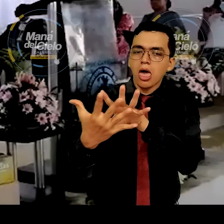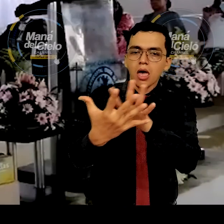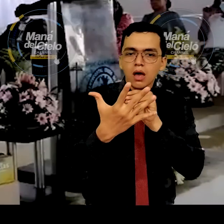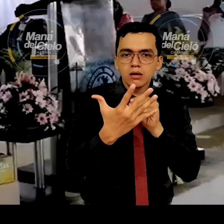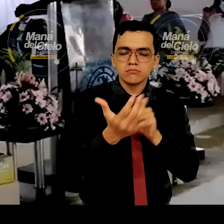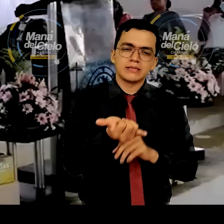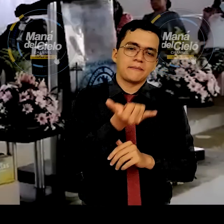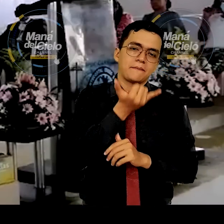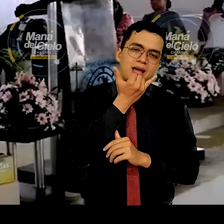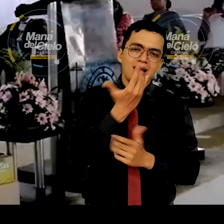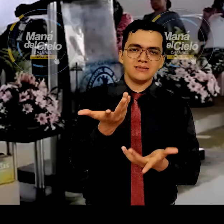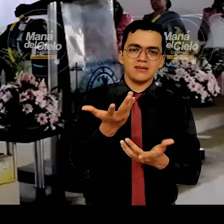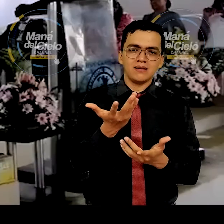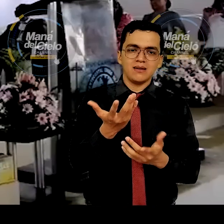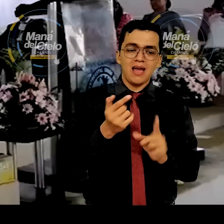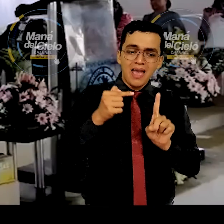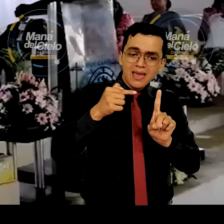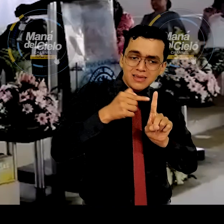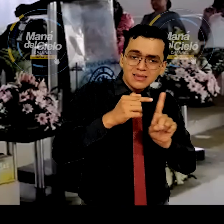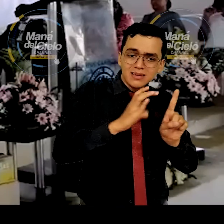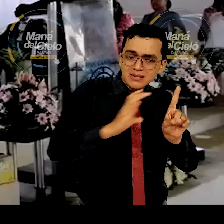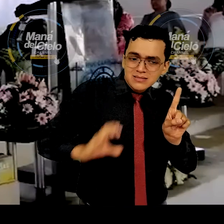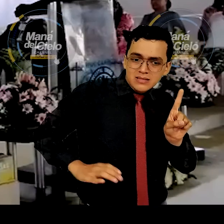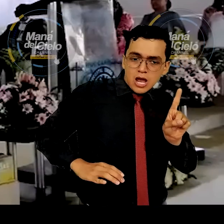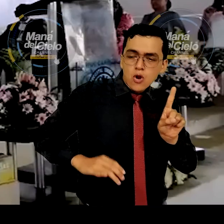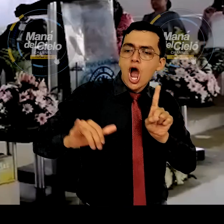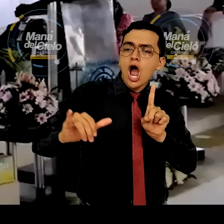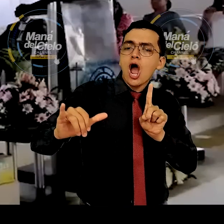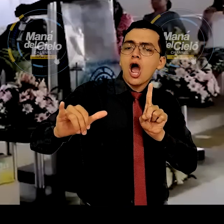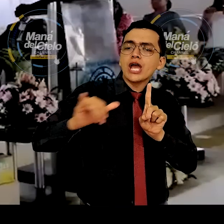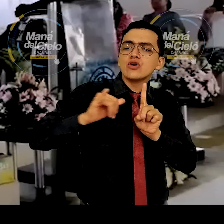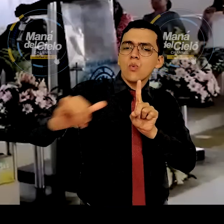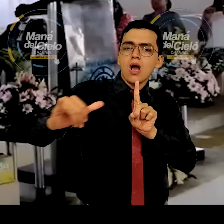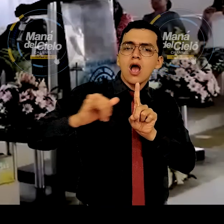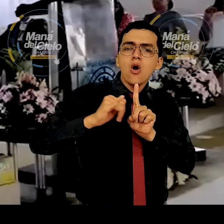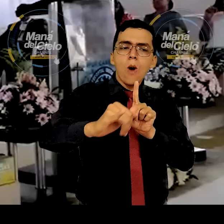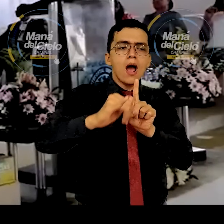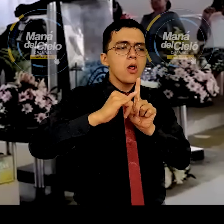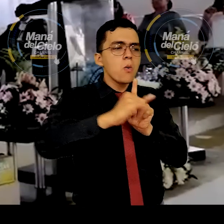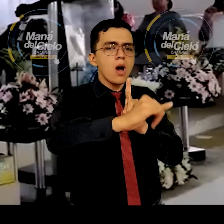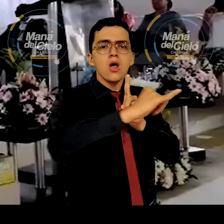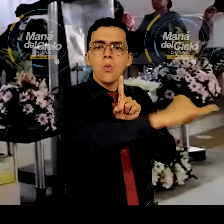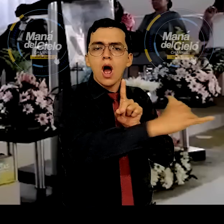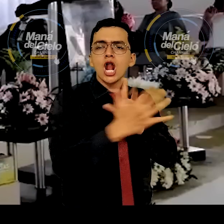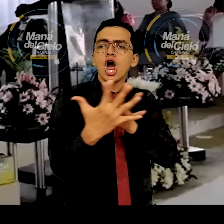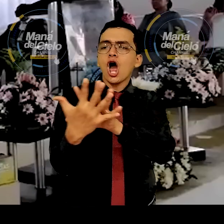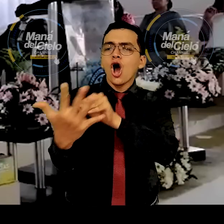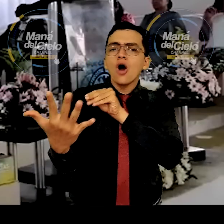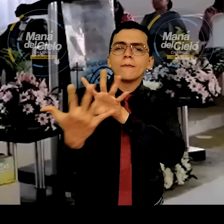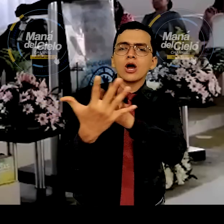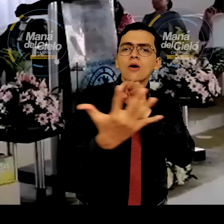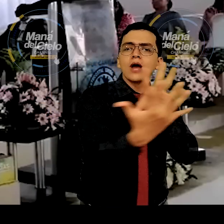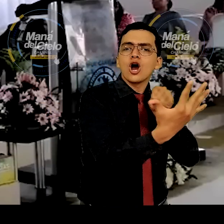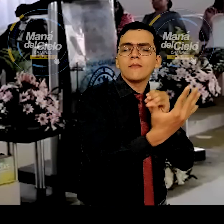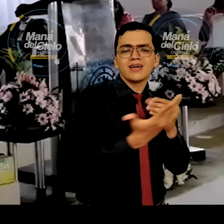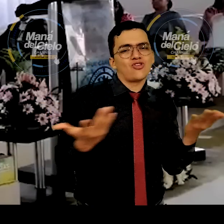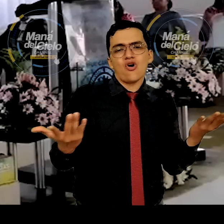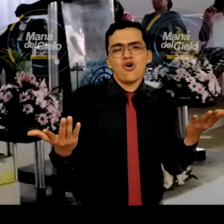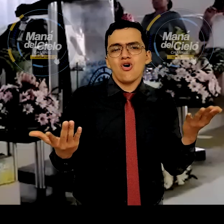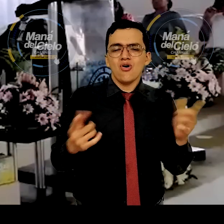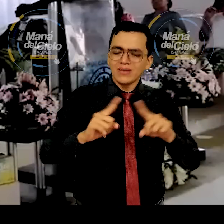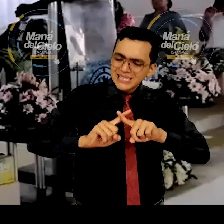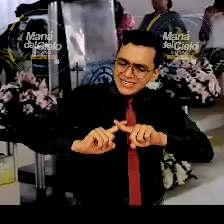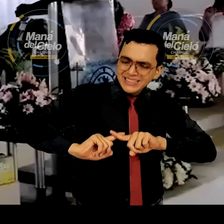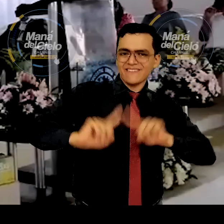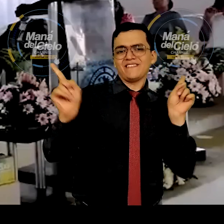Cuando ellos son los que tienen que ser, ¿cuál es la respuesta? Y no te compres una revista para buscar una respuesta que Dios te la